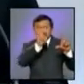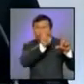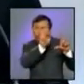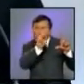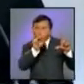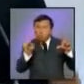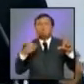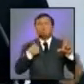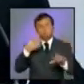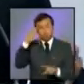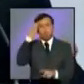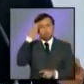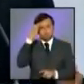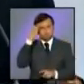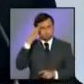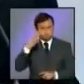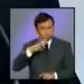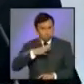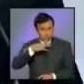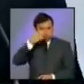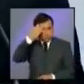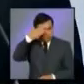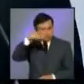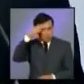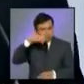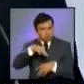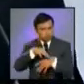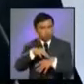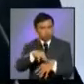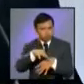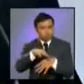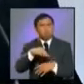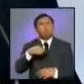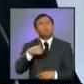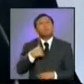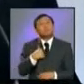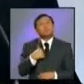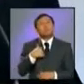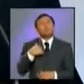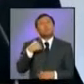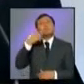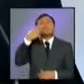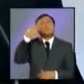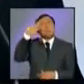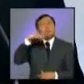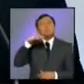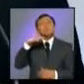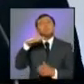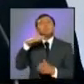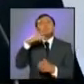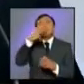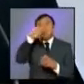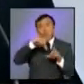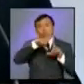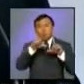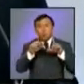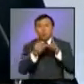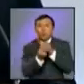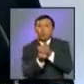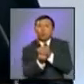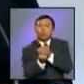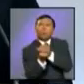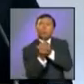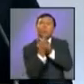voy a votar por Andrés Manuel López Obrador y los incito a que voten por él porque es la mejor opción un debate no hace al